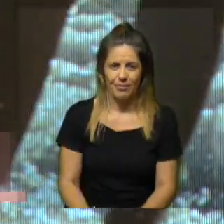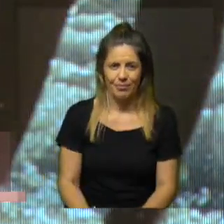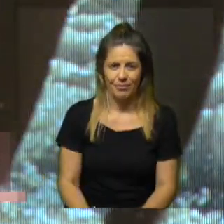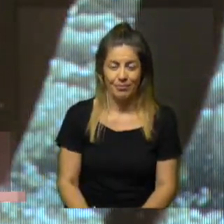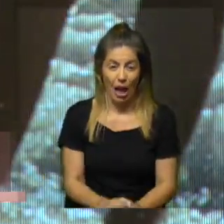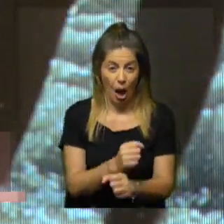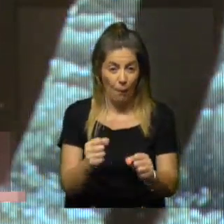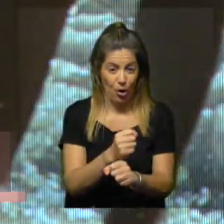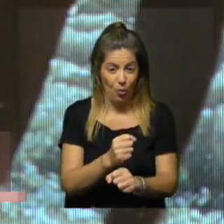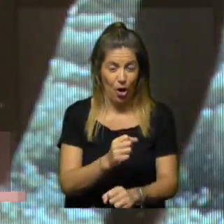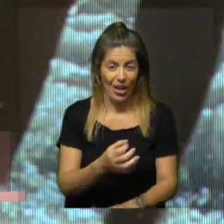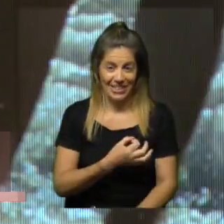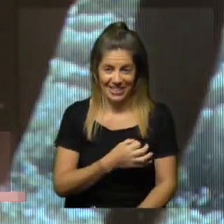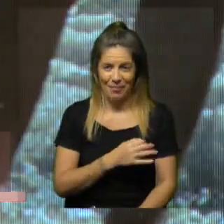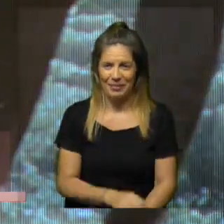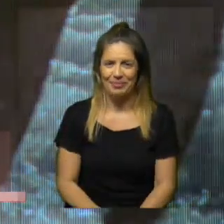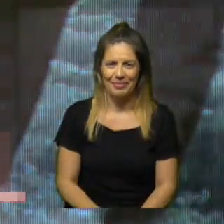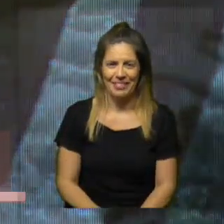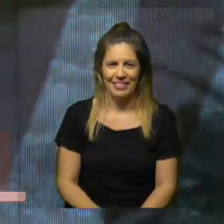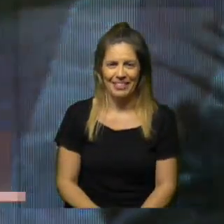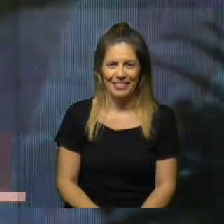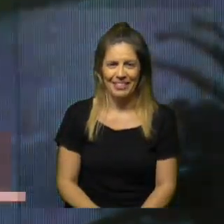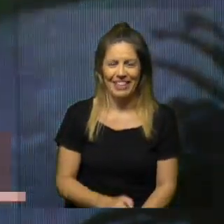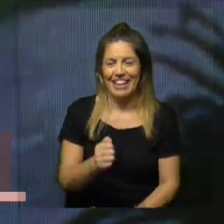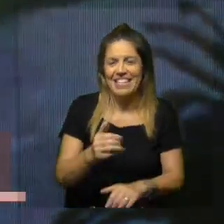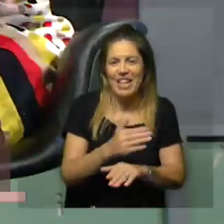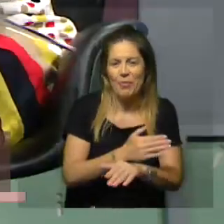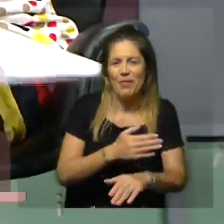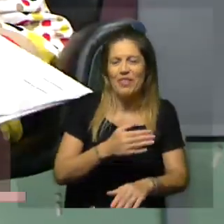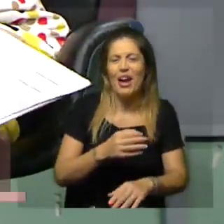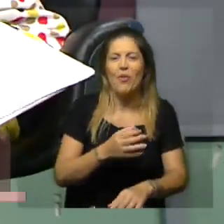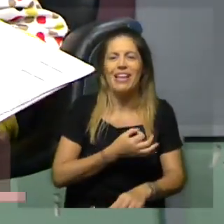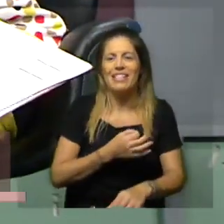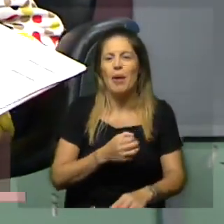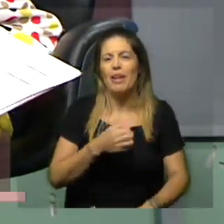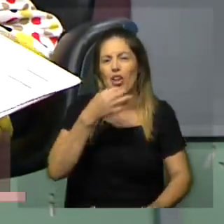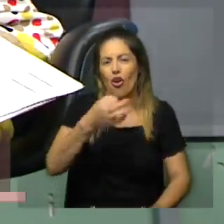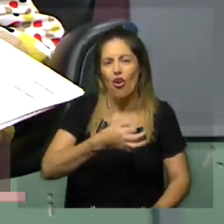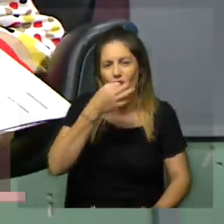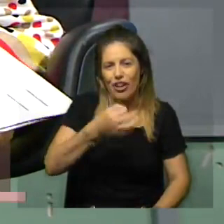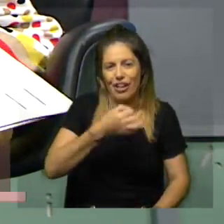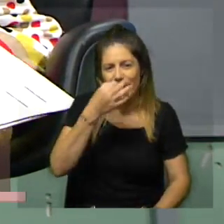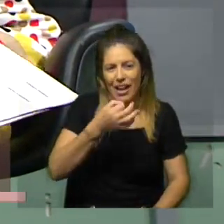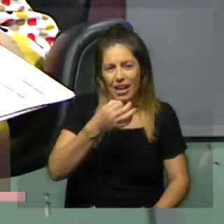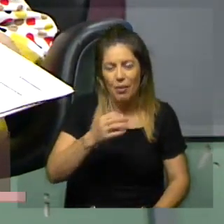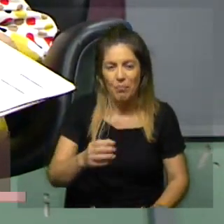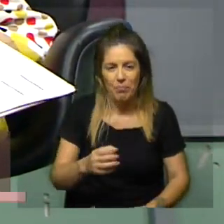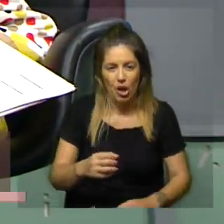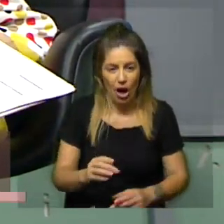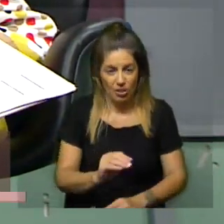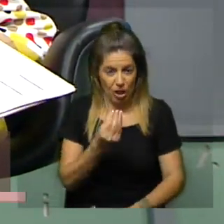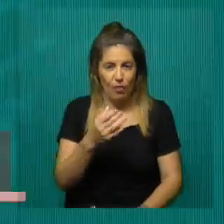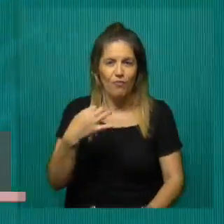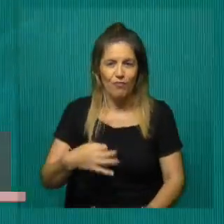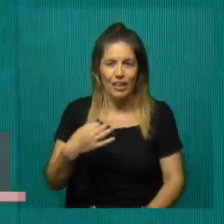Salvó el examen. Sí, sí, nos decía que estaba casi en la previa de un examen oral, en la previa de la nota, pero salvó con honores. Pero ¿cómo estuvieron los